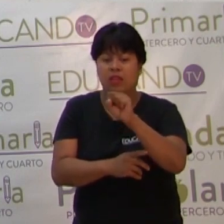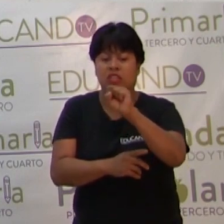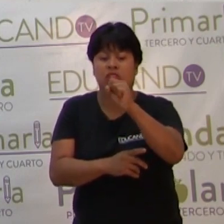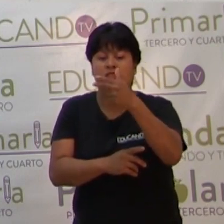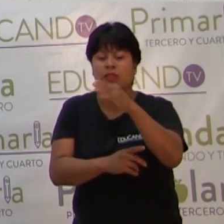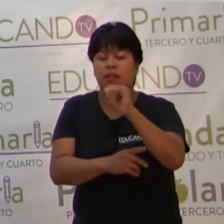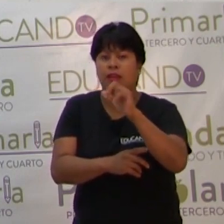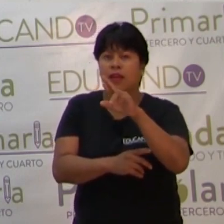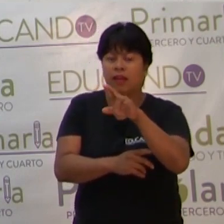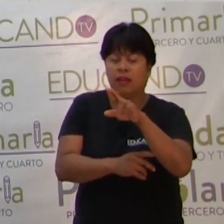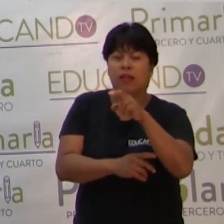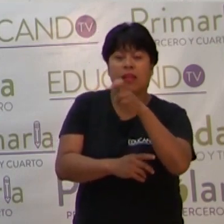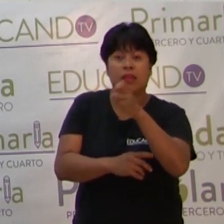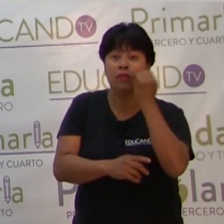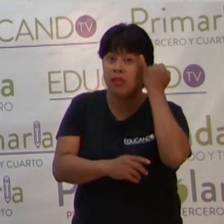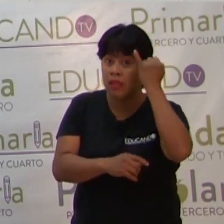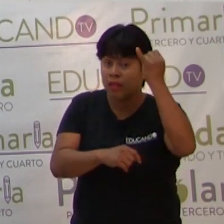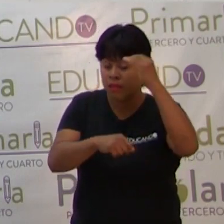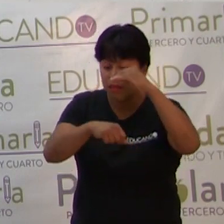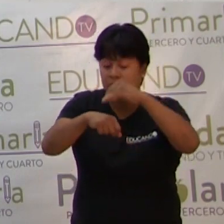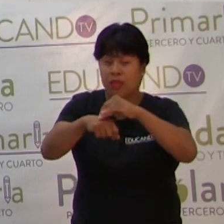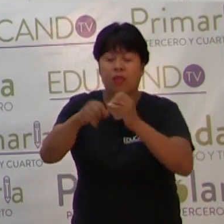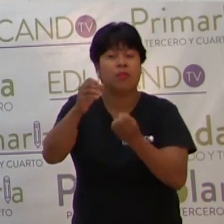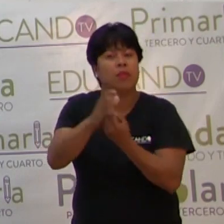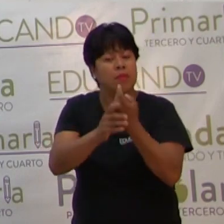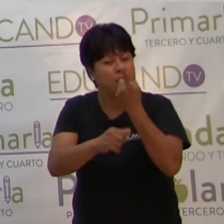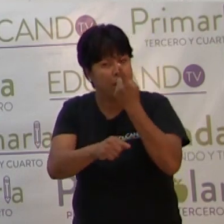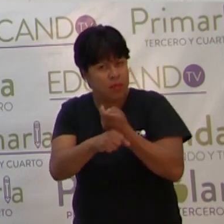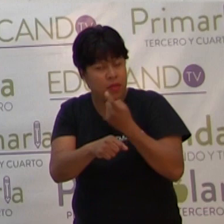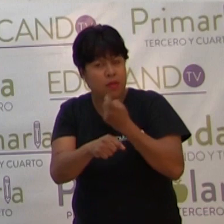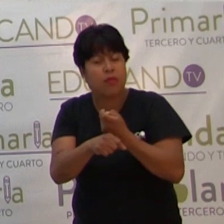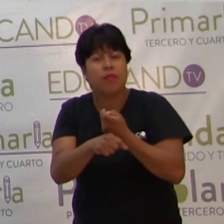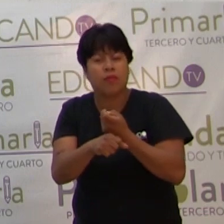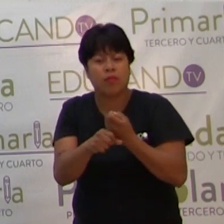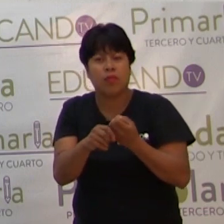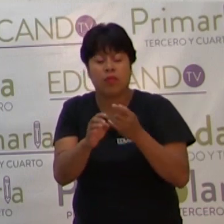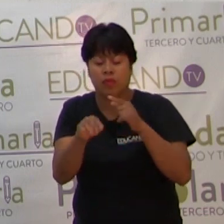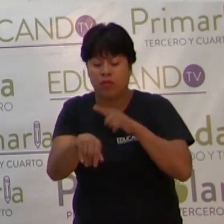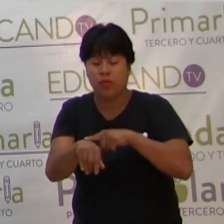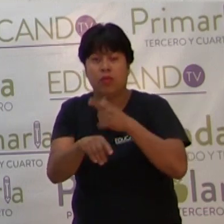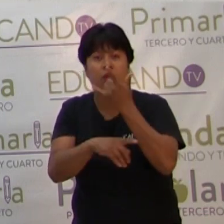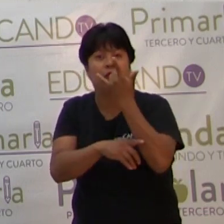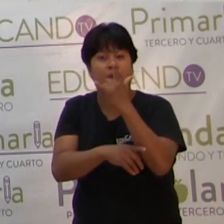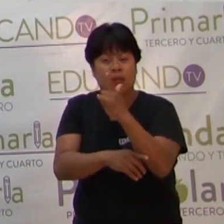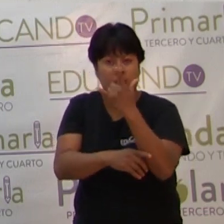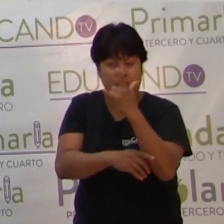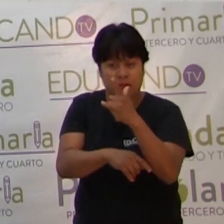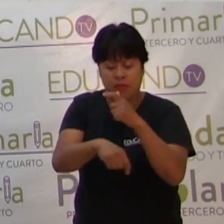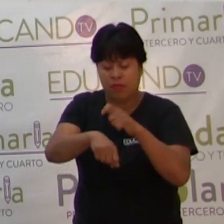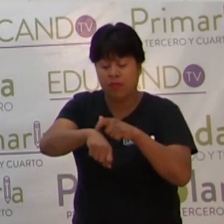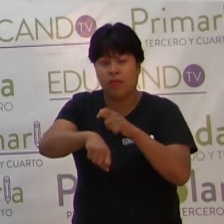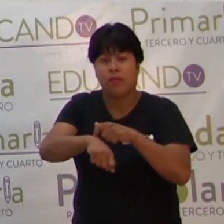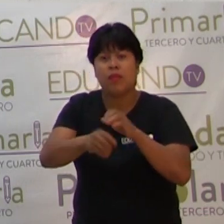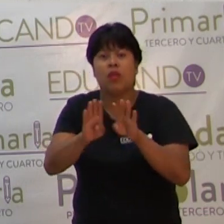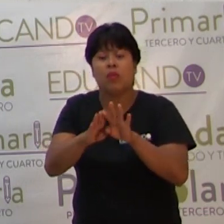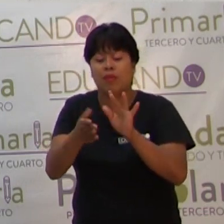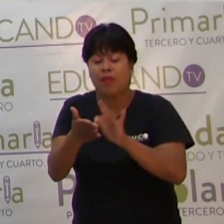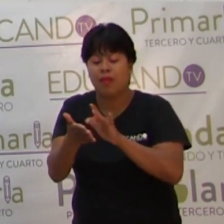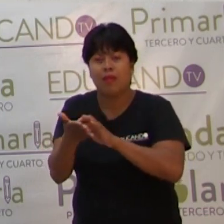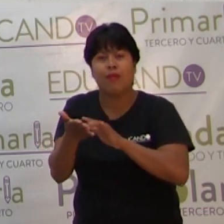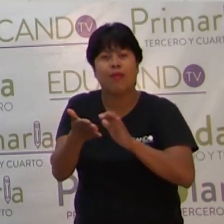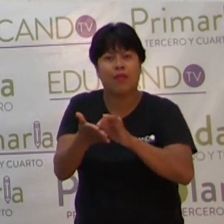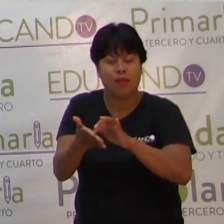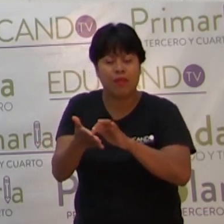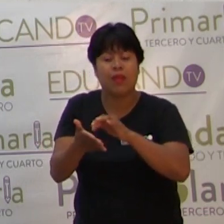Schickard, inventó fue el primer ingenio mecánico, un reloj que es un reloj calculador. Ese